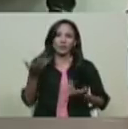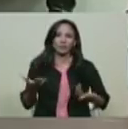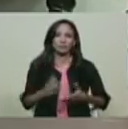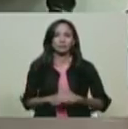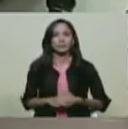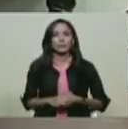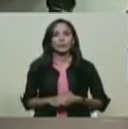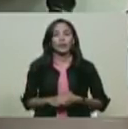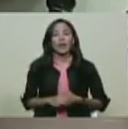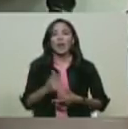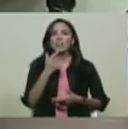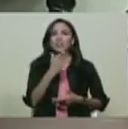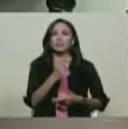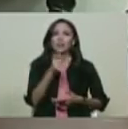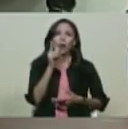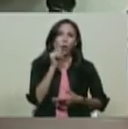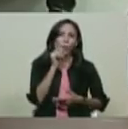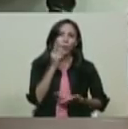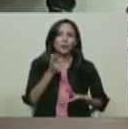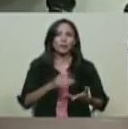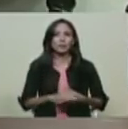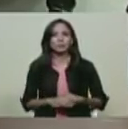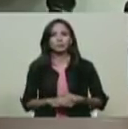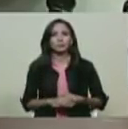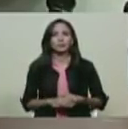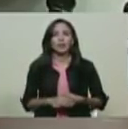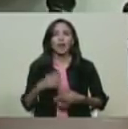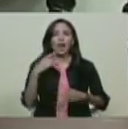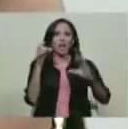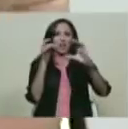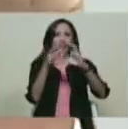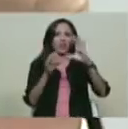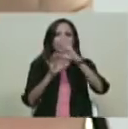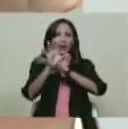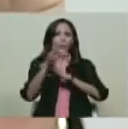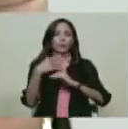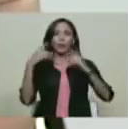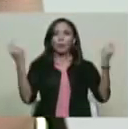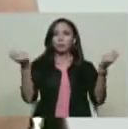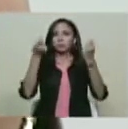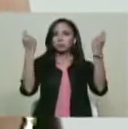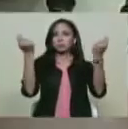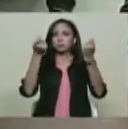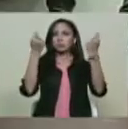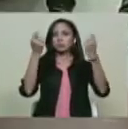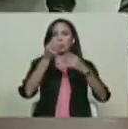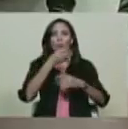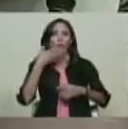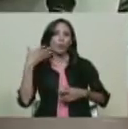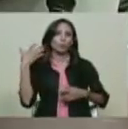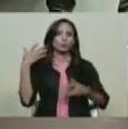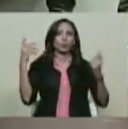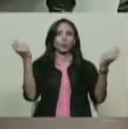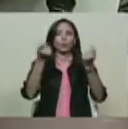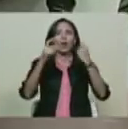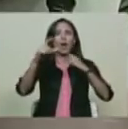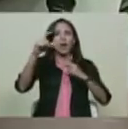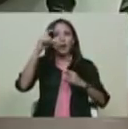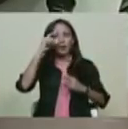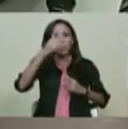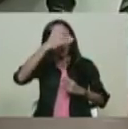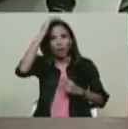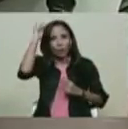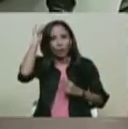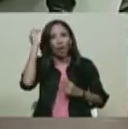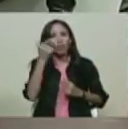¿Eh? Omar Barbosa dice que el carné de la patria es populismo. Y Ramos Alup hoy dijo que era